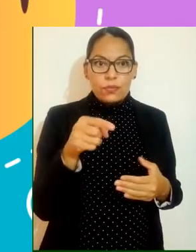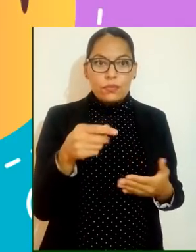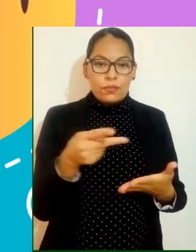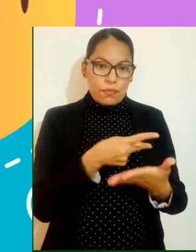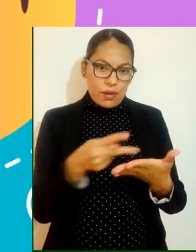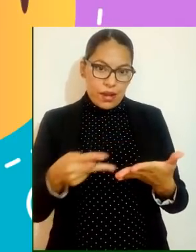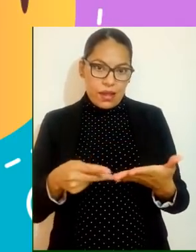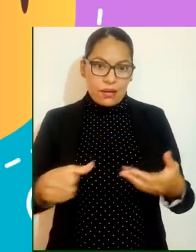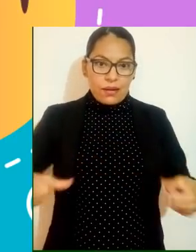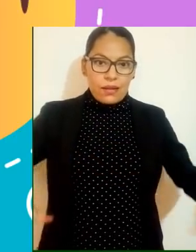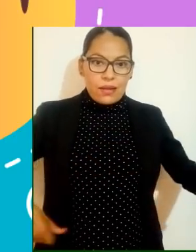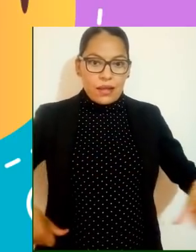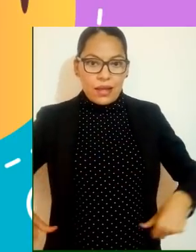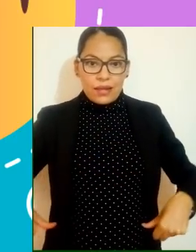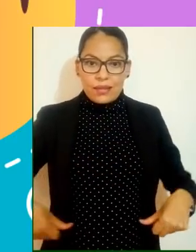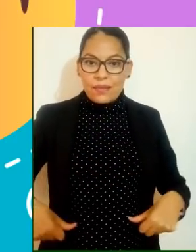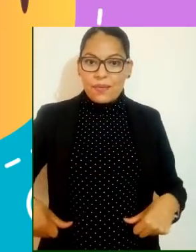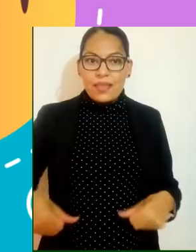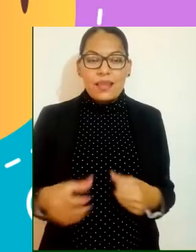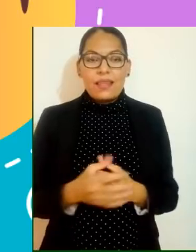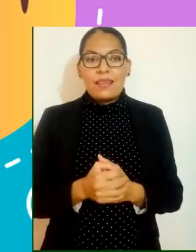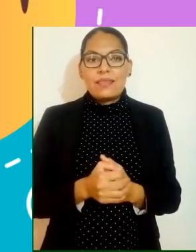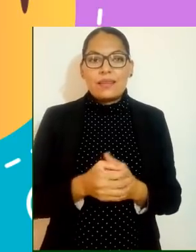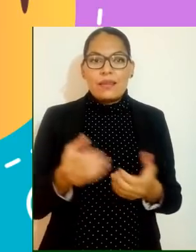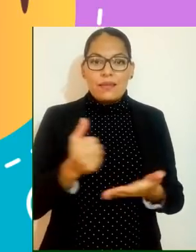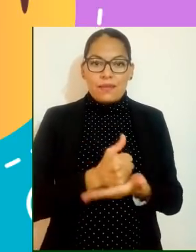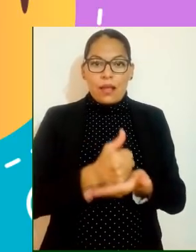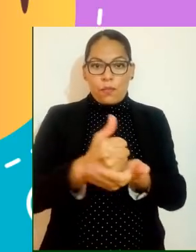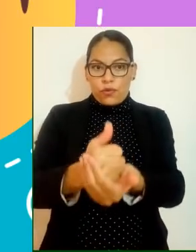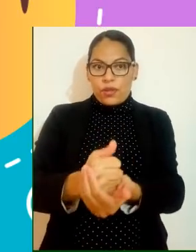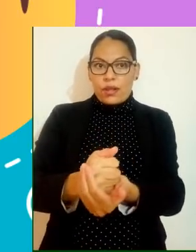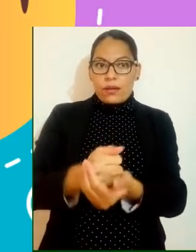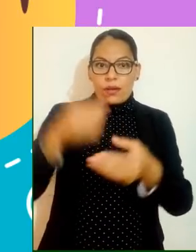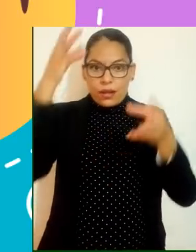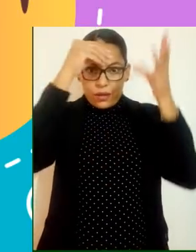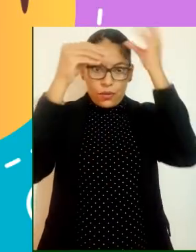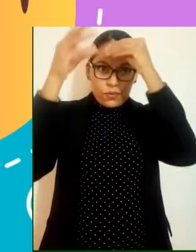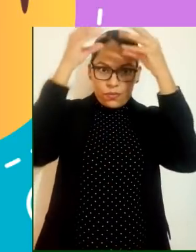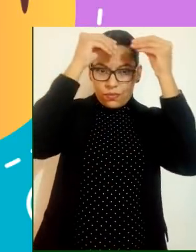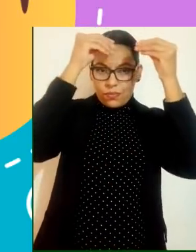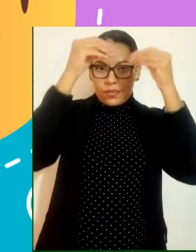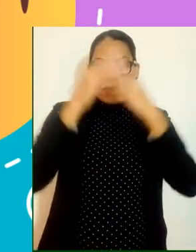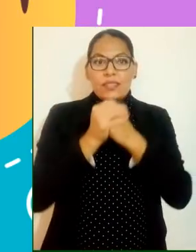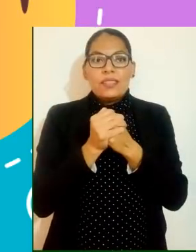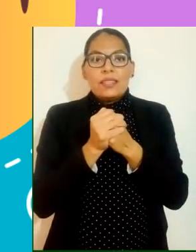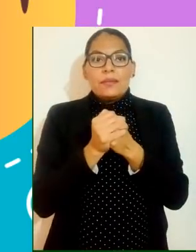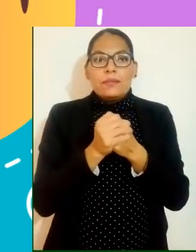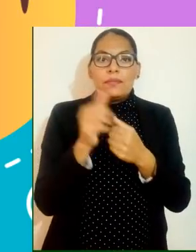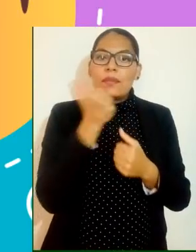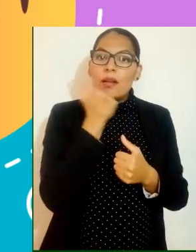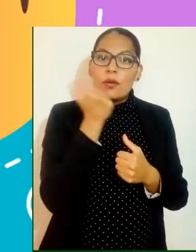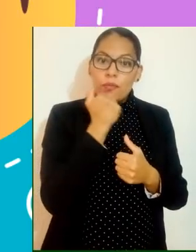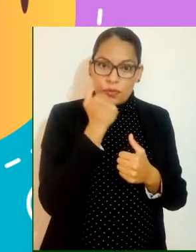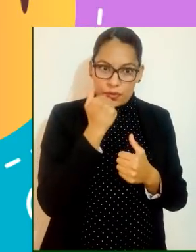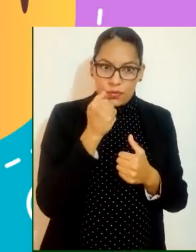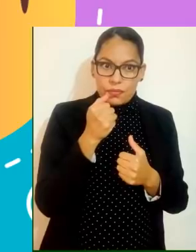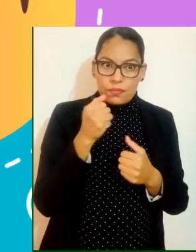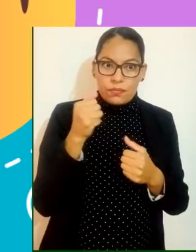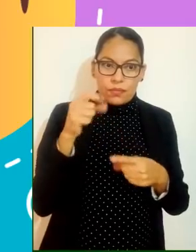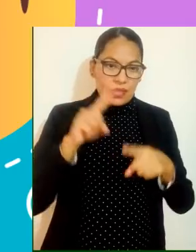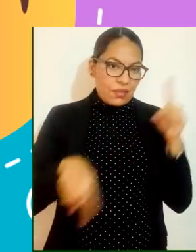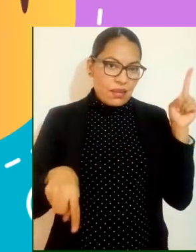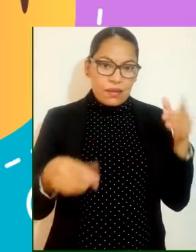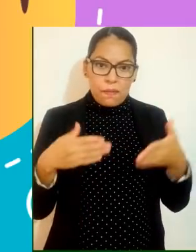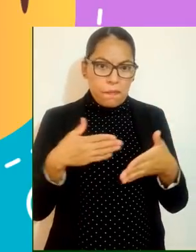que también puedes usar con todos tus alumnos. Y entonces, diversificar tu planeación